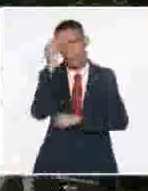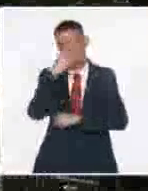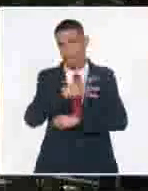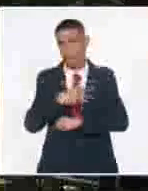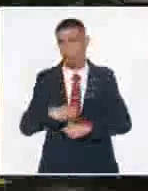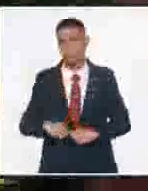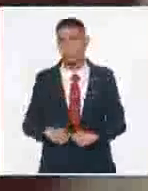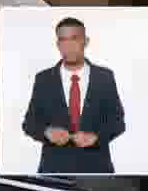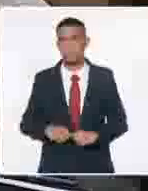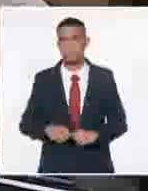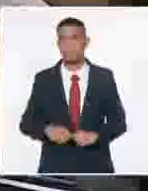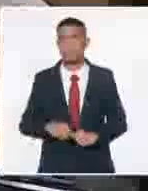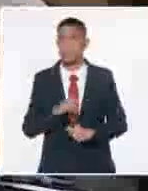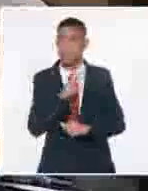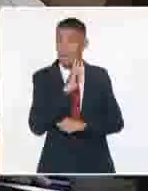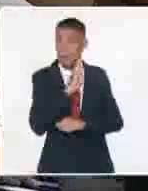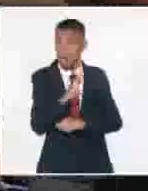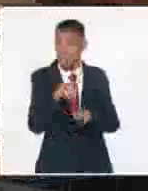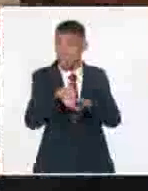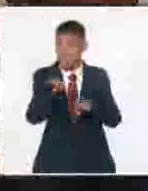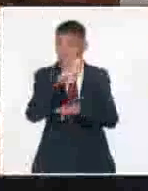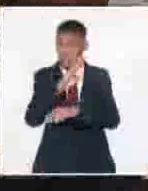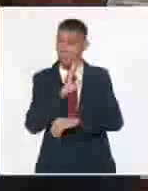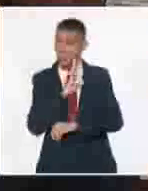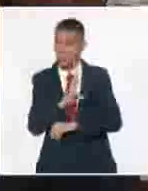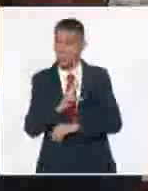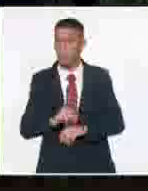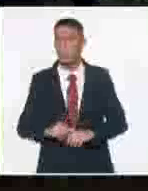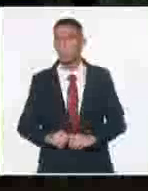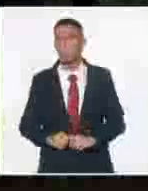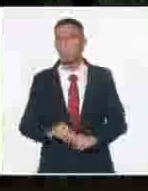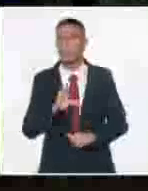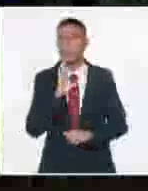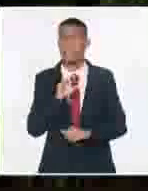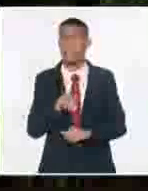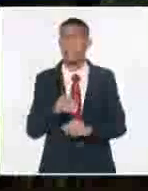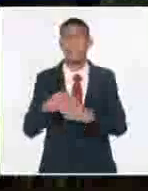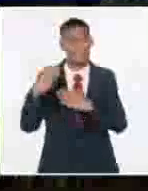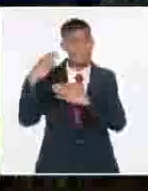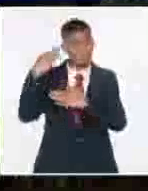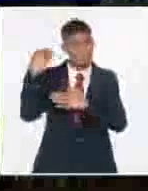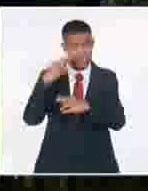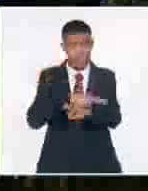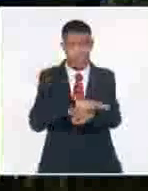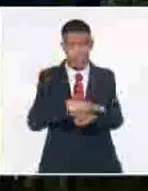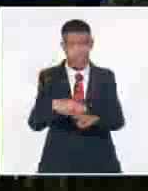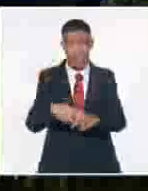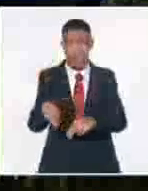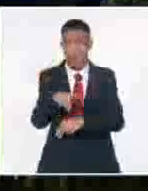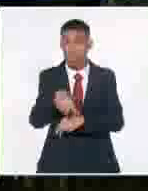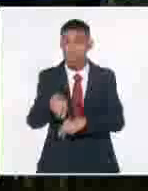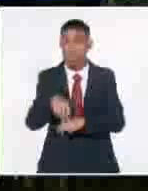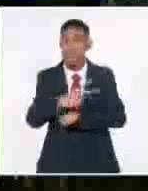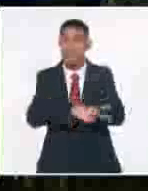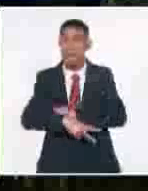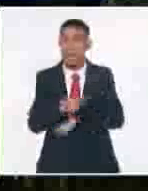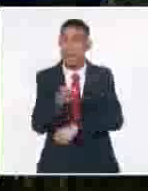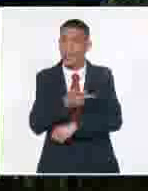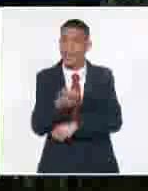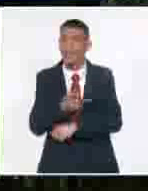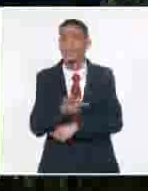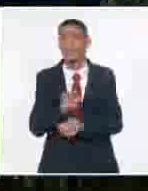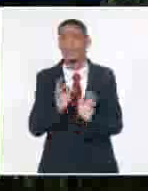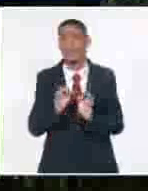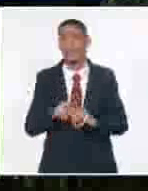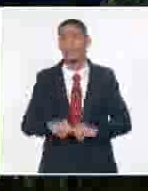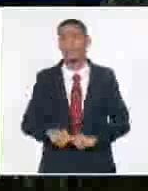su propio origen, las decisiones de las potencias coloniales con relación a la